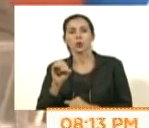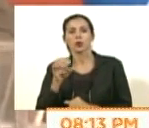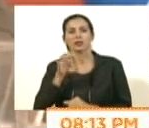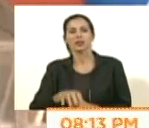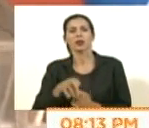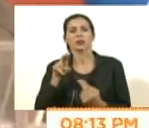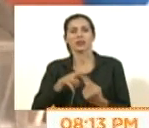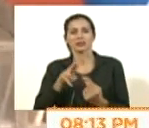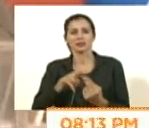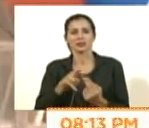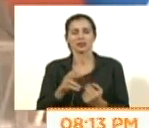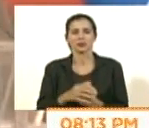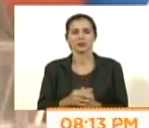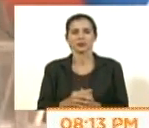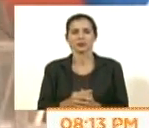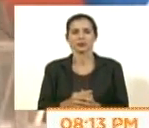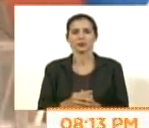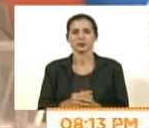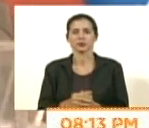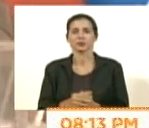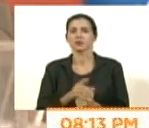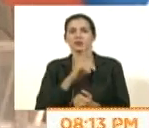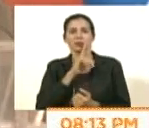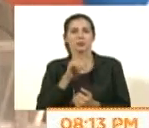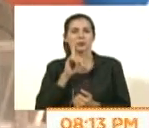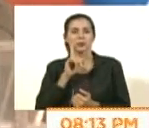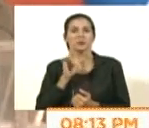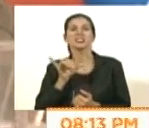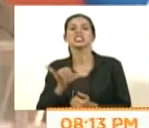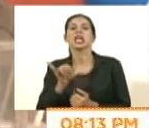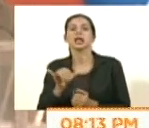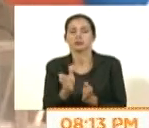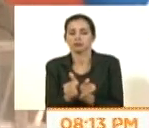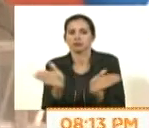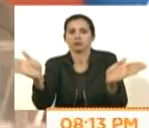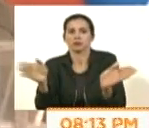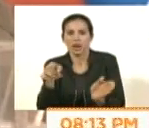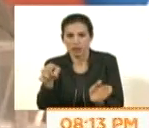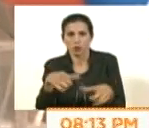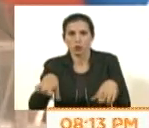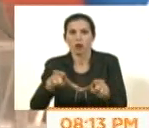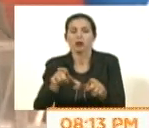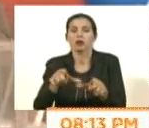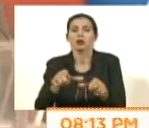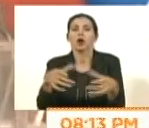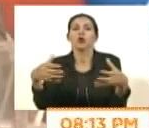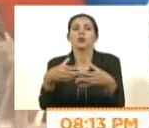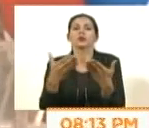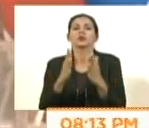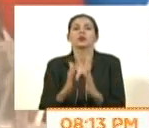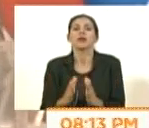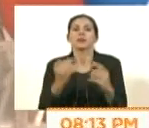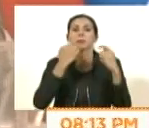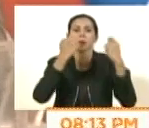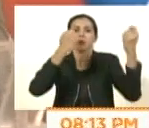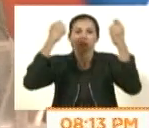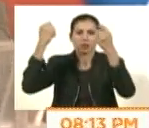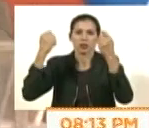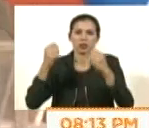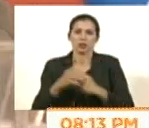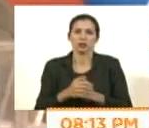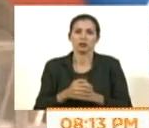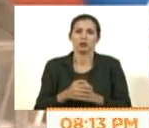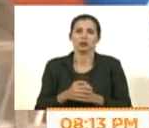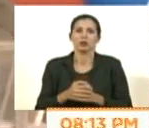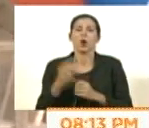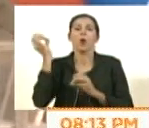estado Táchira, en lo que llaman el sector La Ye, unos manifestantes y estudiantes integrantes de la